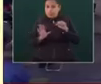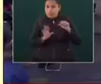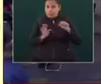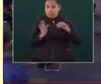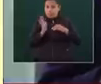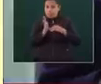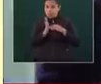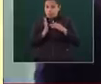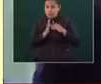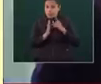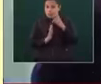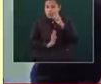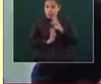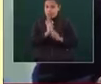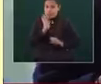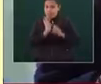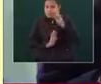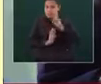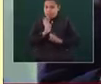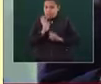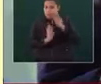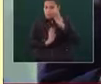2,600 millones de pesos mensuales